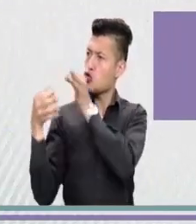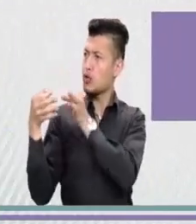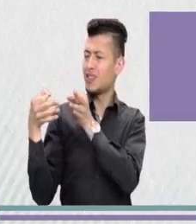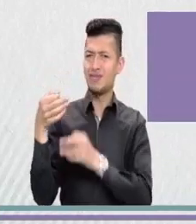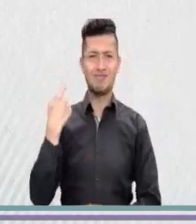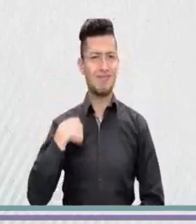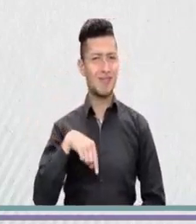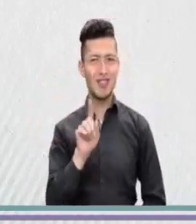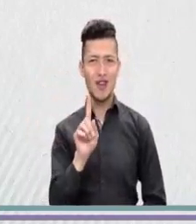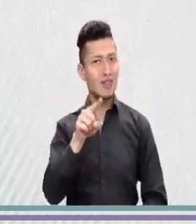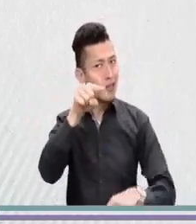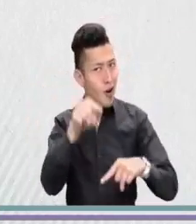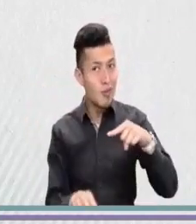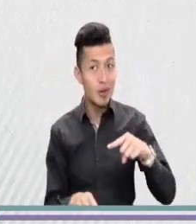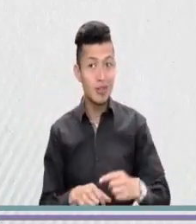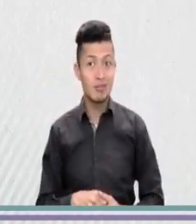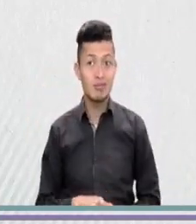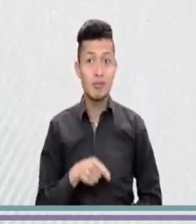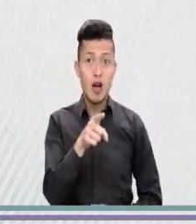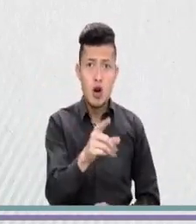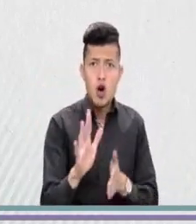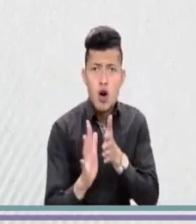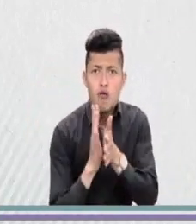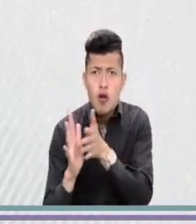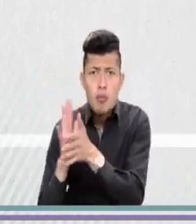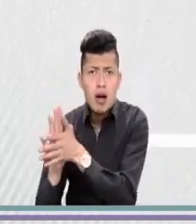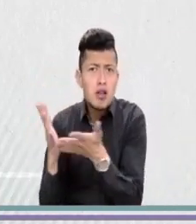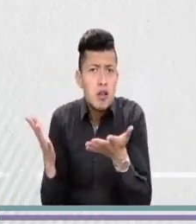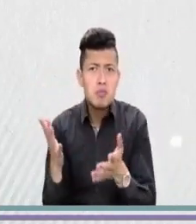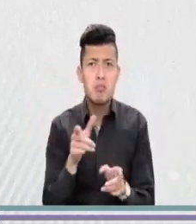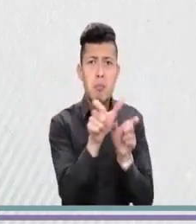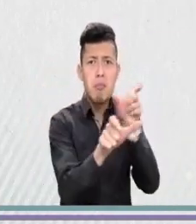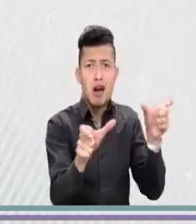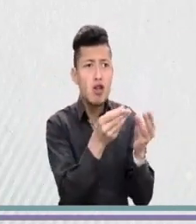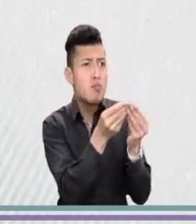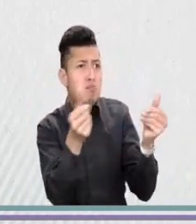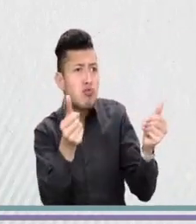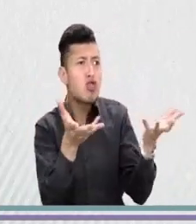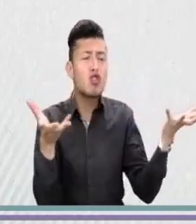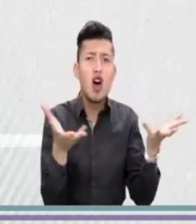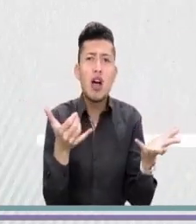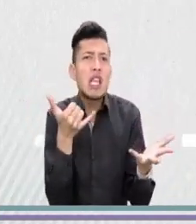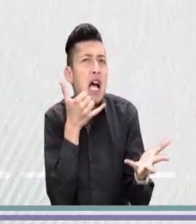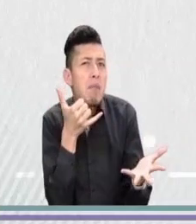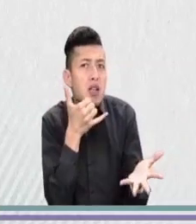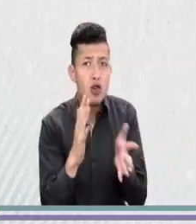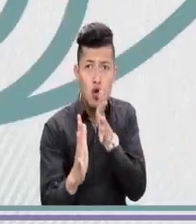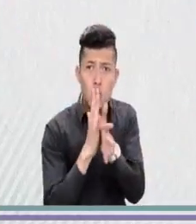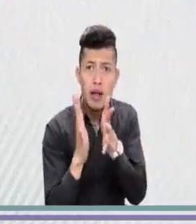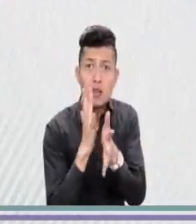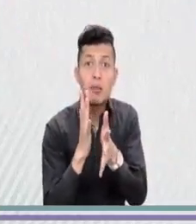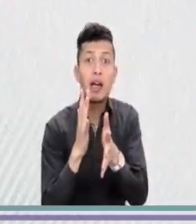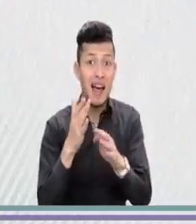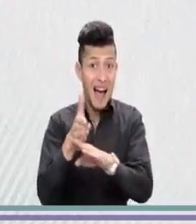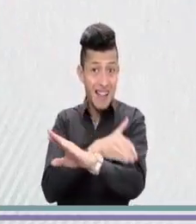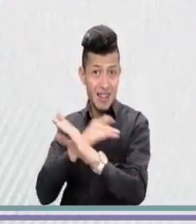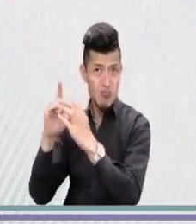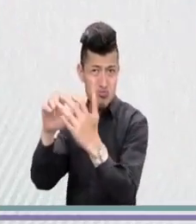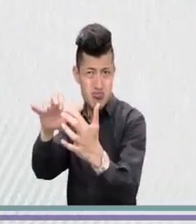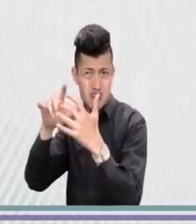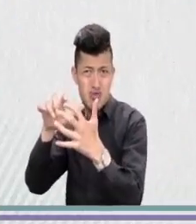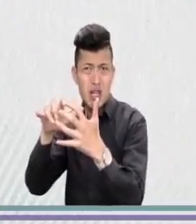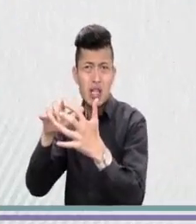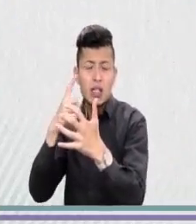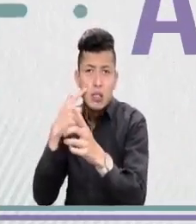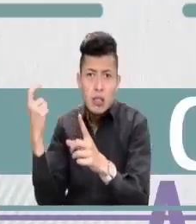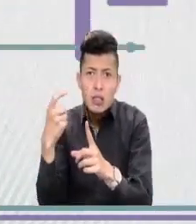ante la justicia. Si tienes información que permita saber qué pasó y dar con el paradero de una persona desaparecida en el marco del